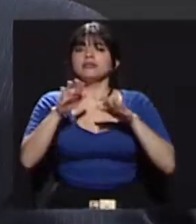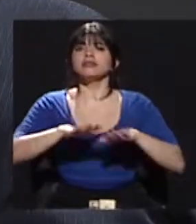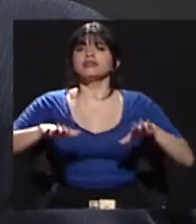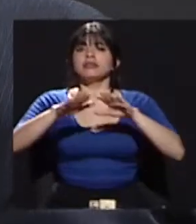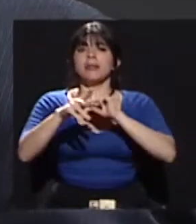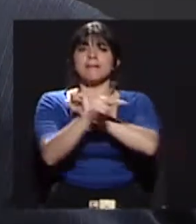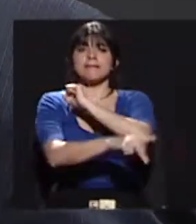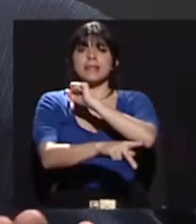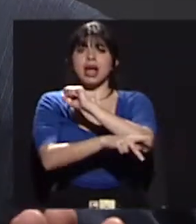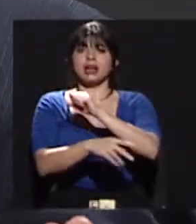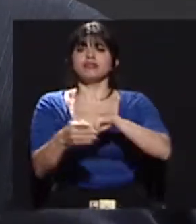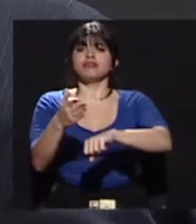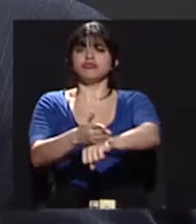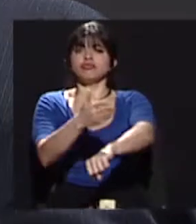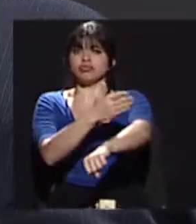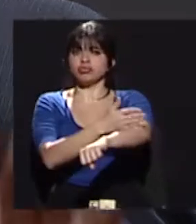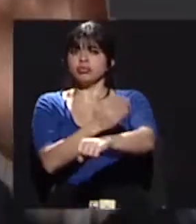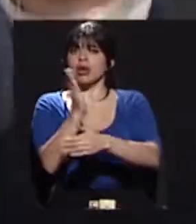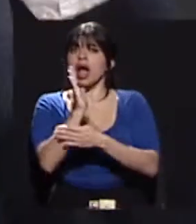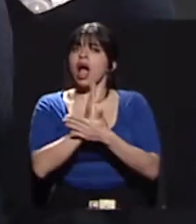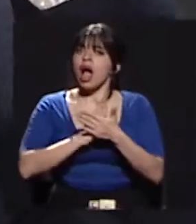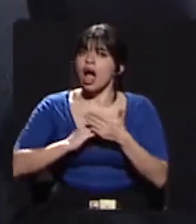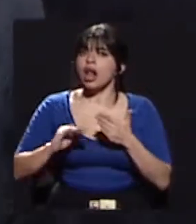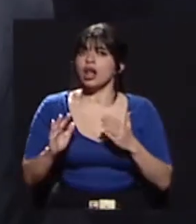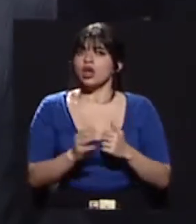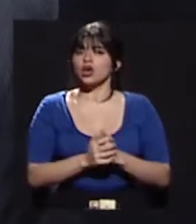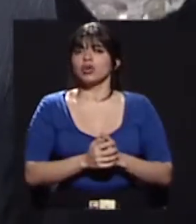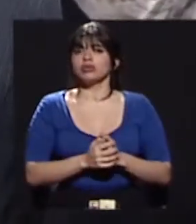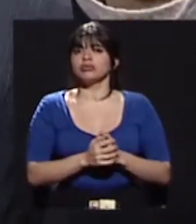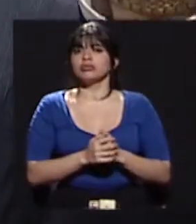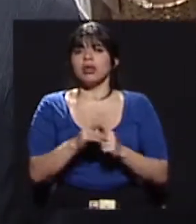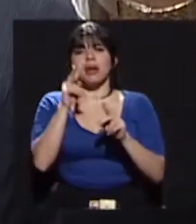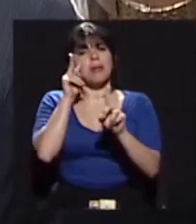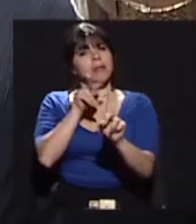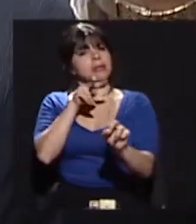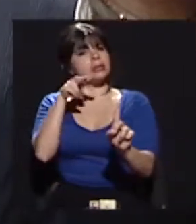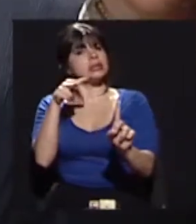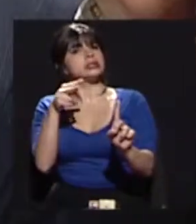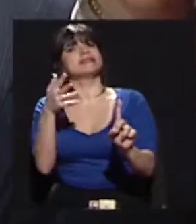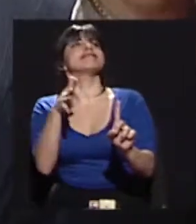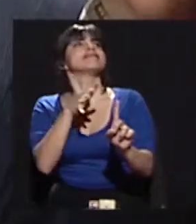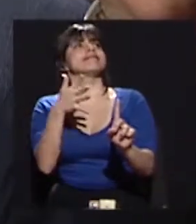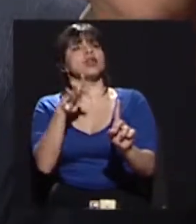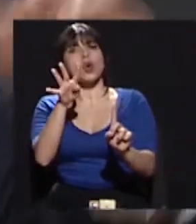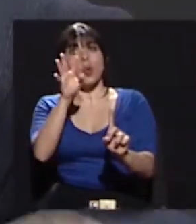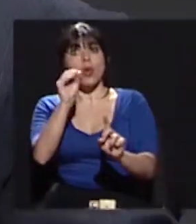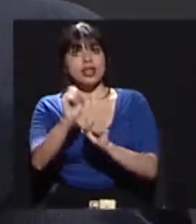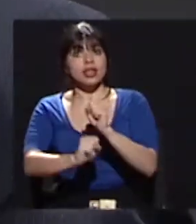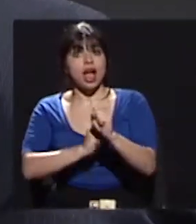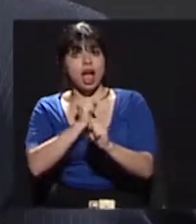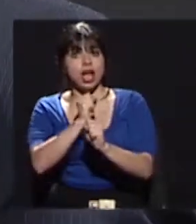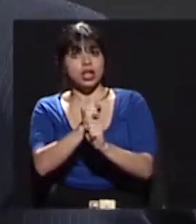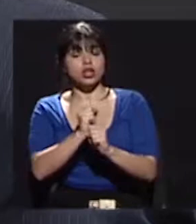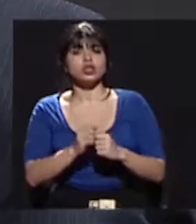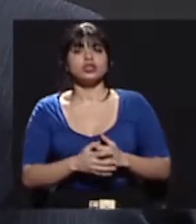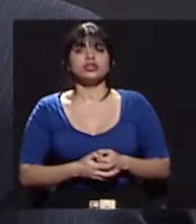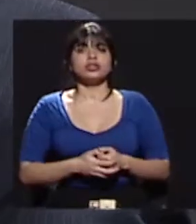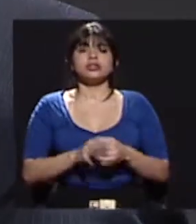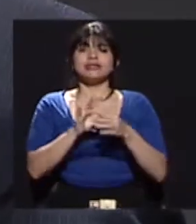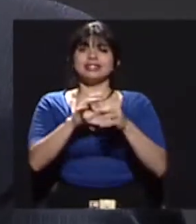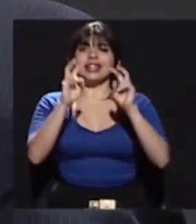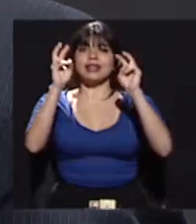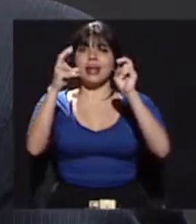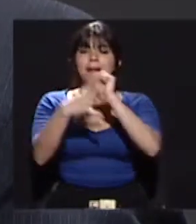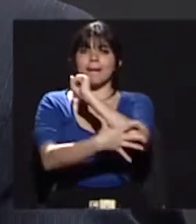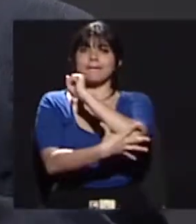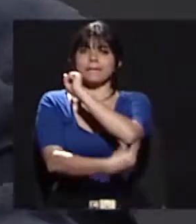avanzó en algo digamos en la perspectiva de unos 40 años en el tema de